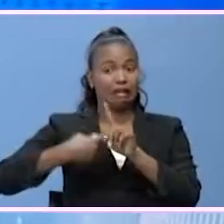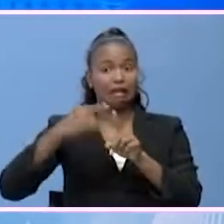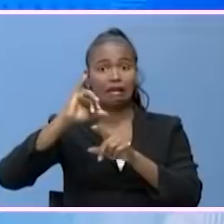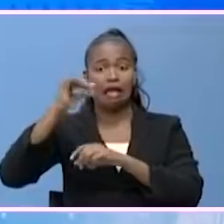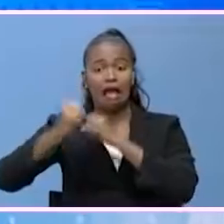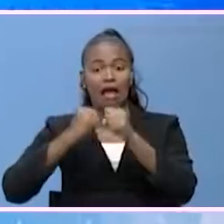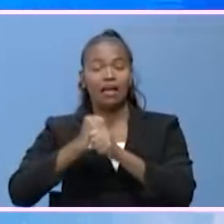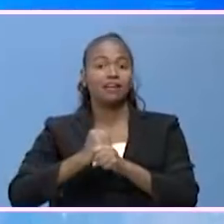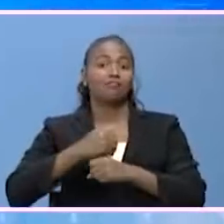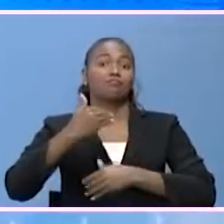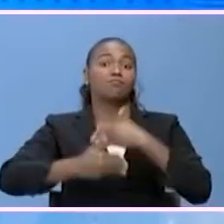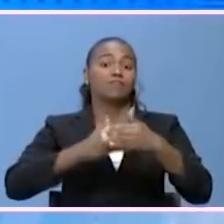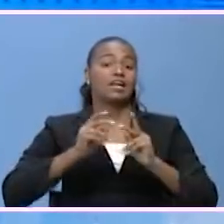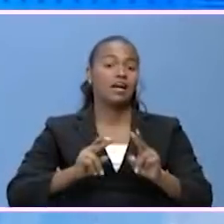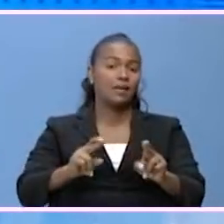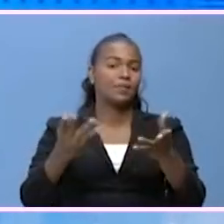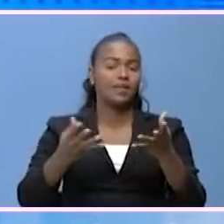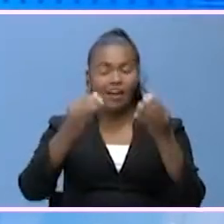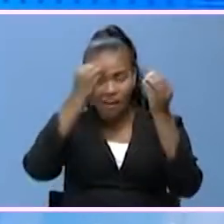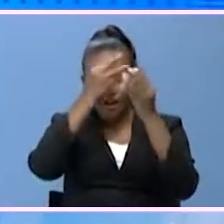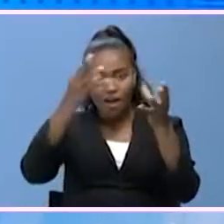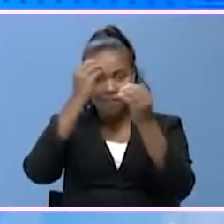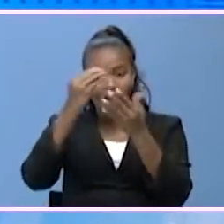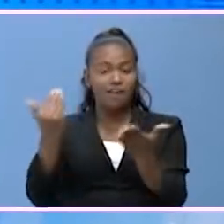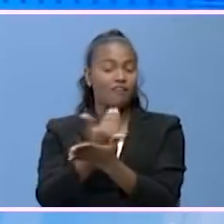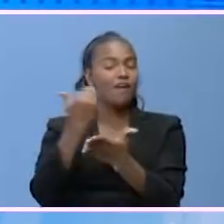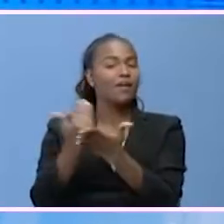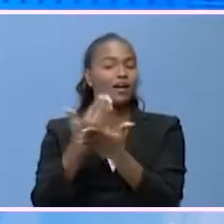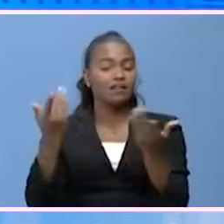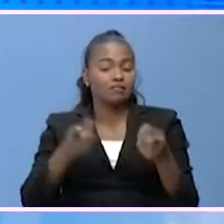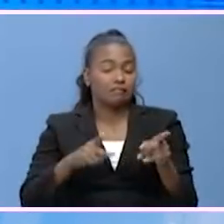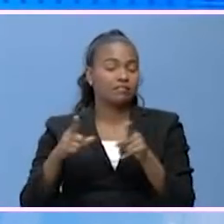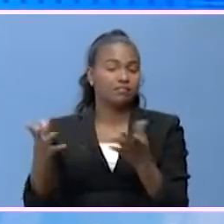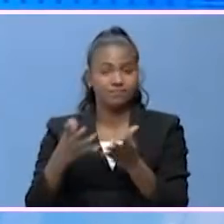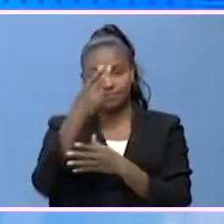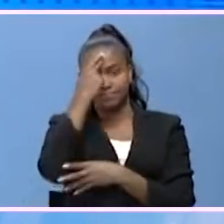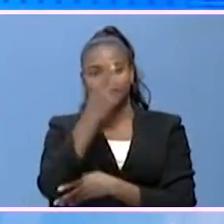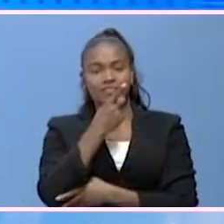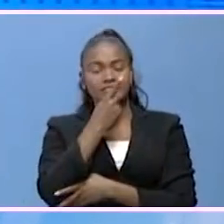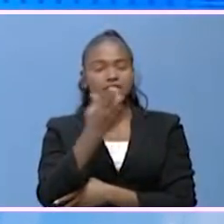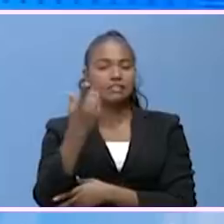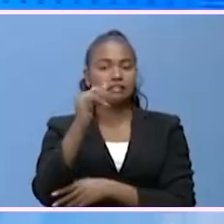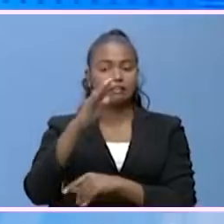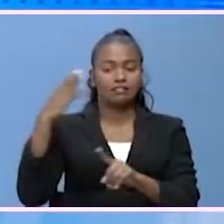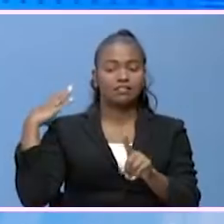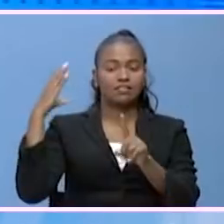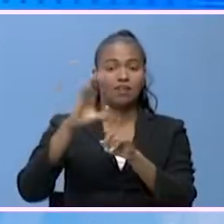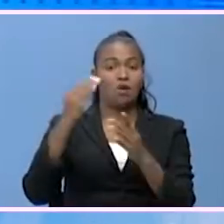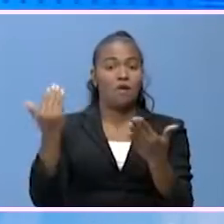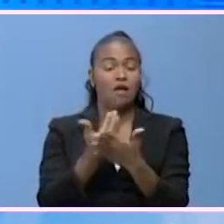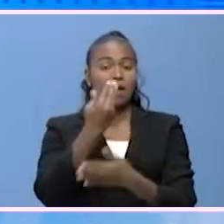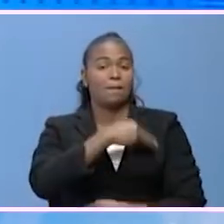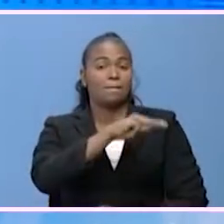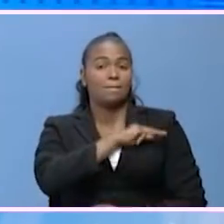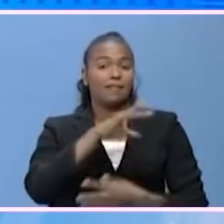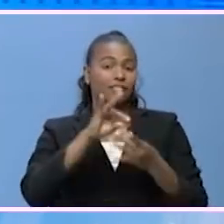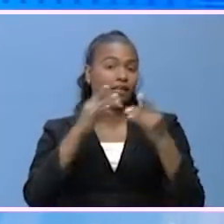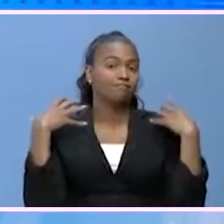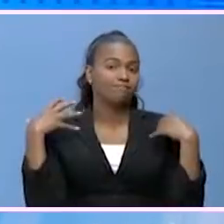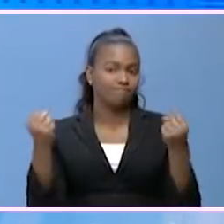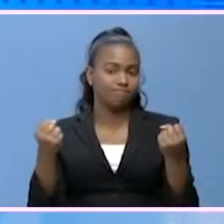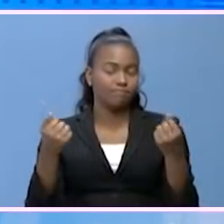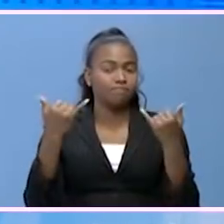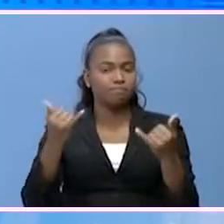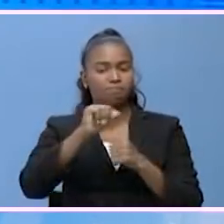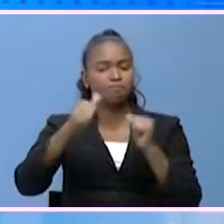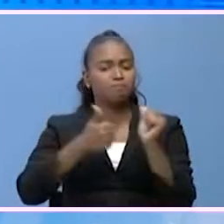año avanza. Buenas informaciones y nuevas en República Dominicana con la designación del nuevo ministro de Salud. Esta